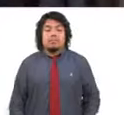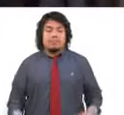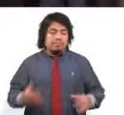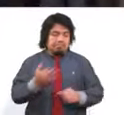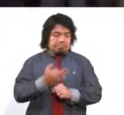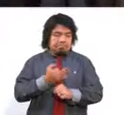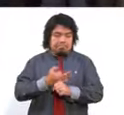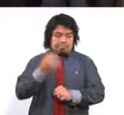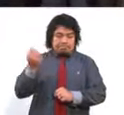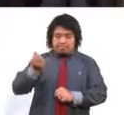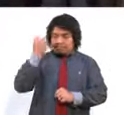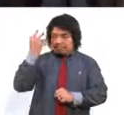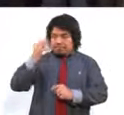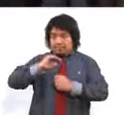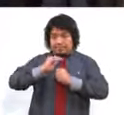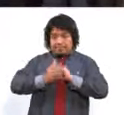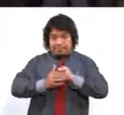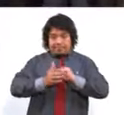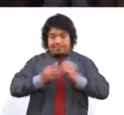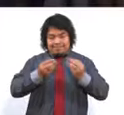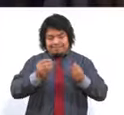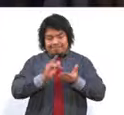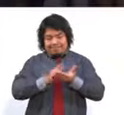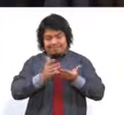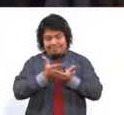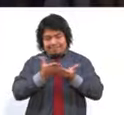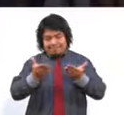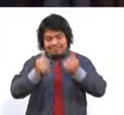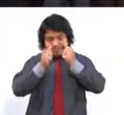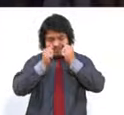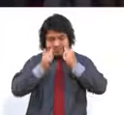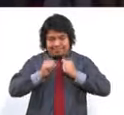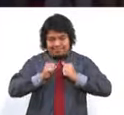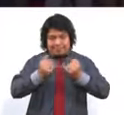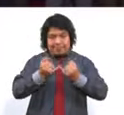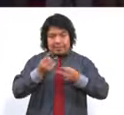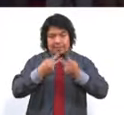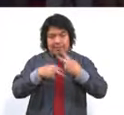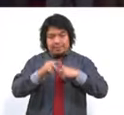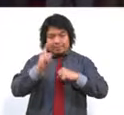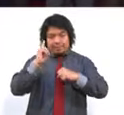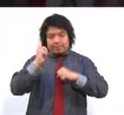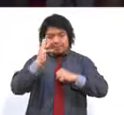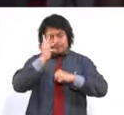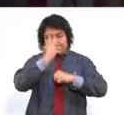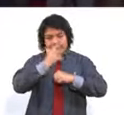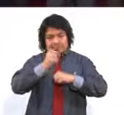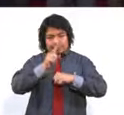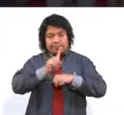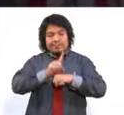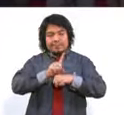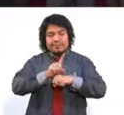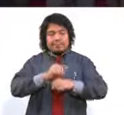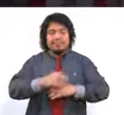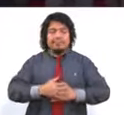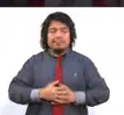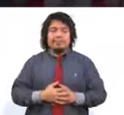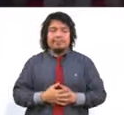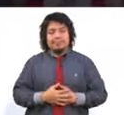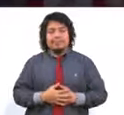Y así finalizamos este acto. Agradecemos a ustedes su amable asistencia, deseando que sigan teniendo todas y todos